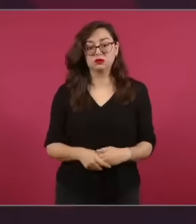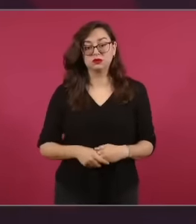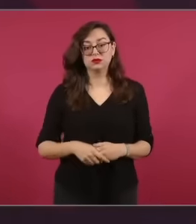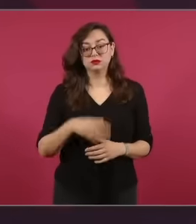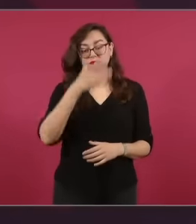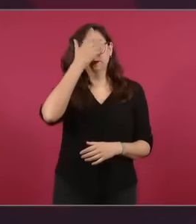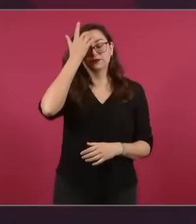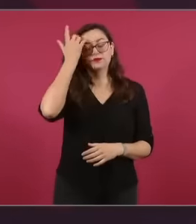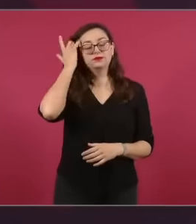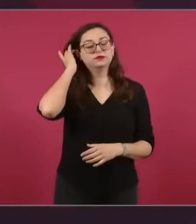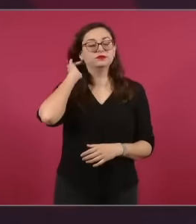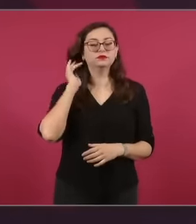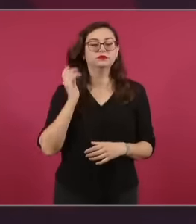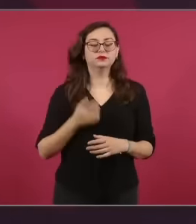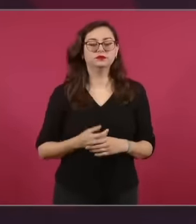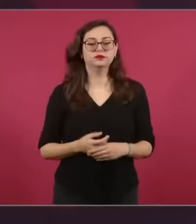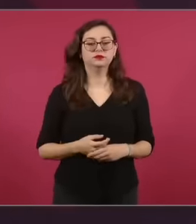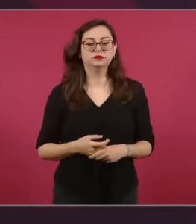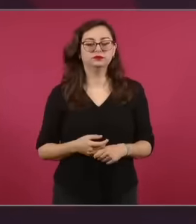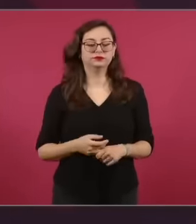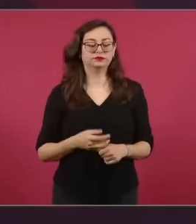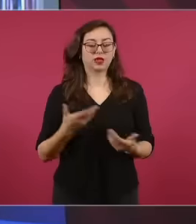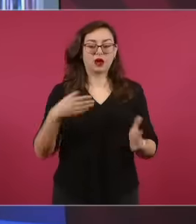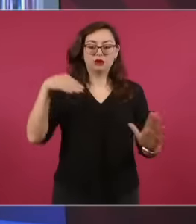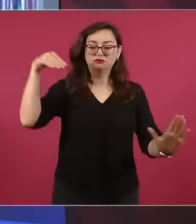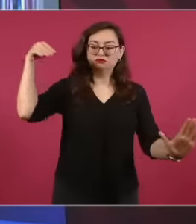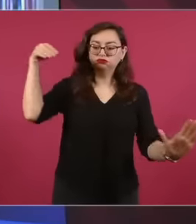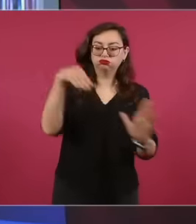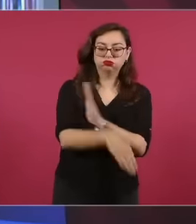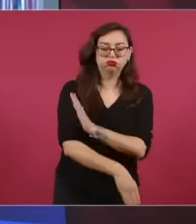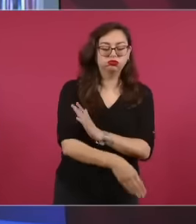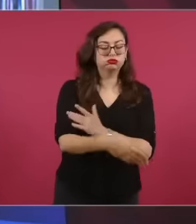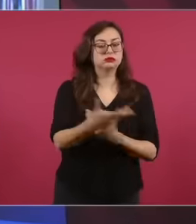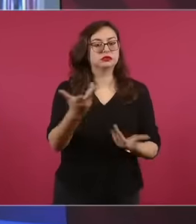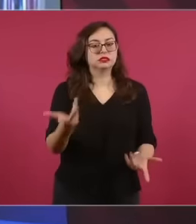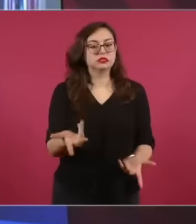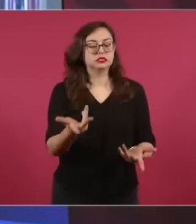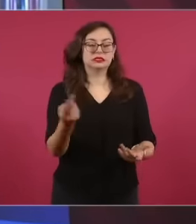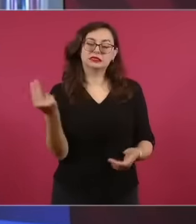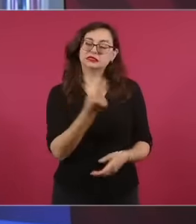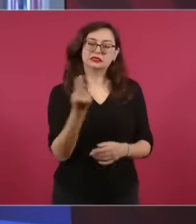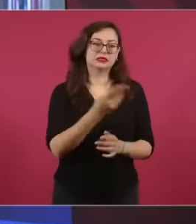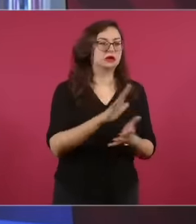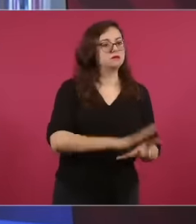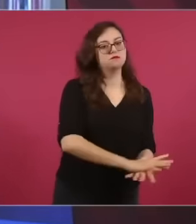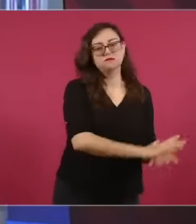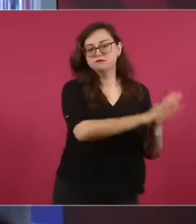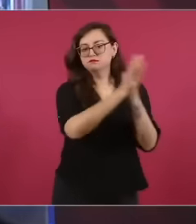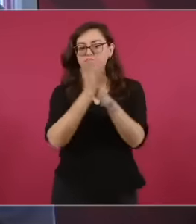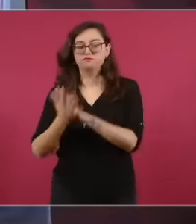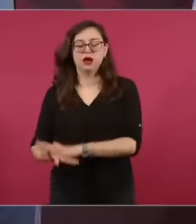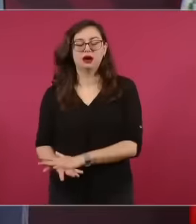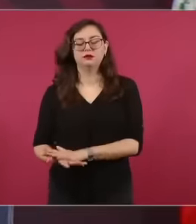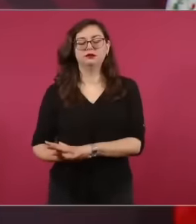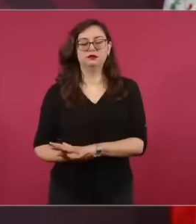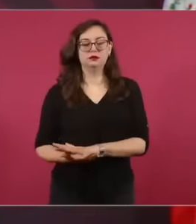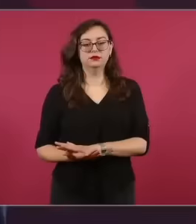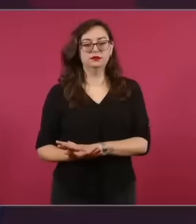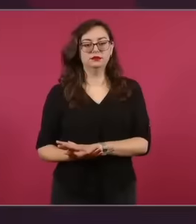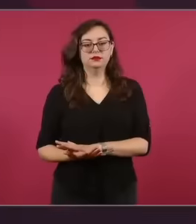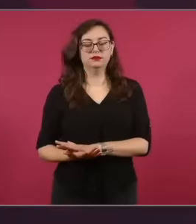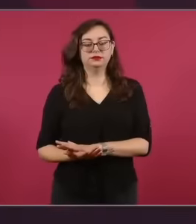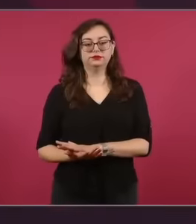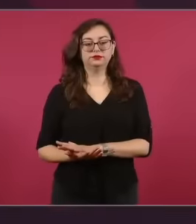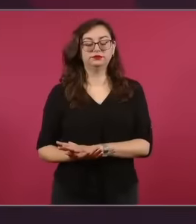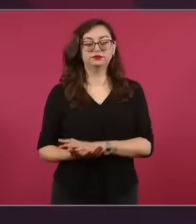¿Y cómo se enfrenta una decadencia? Pues con una transformación. Y sí,